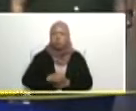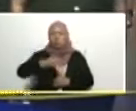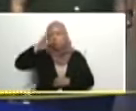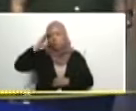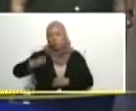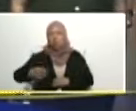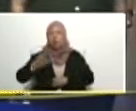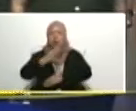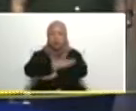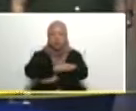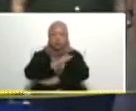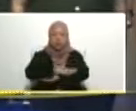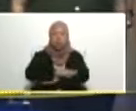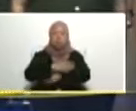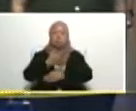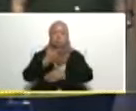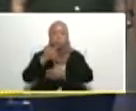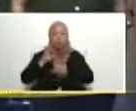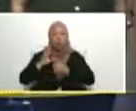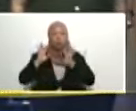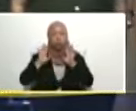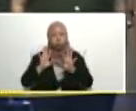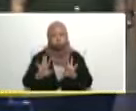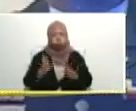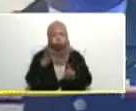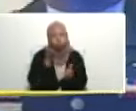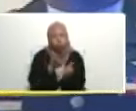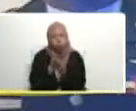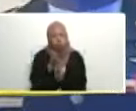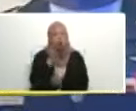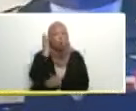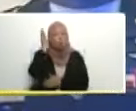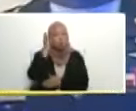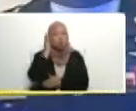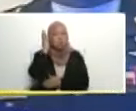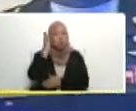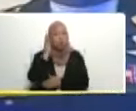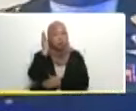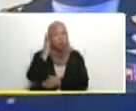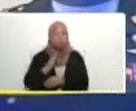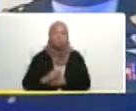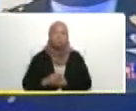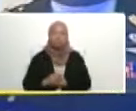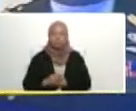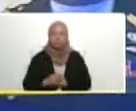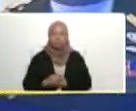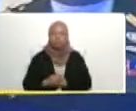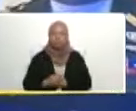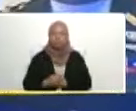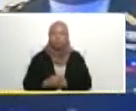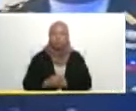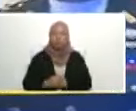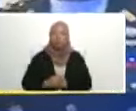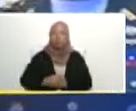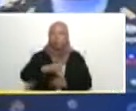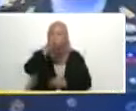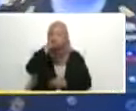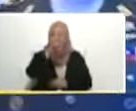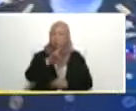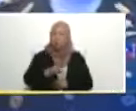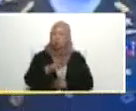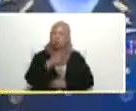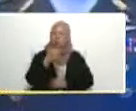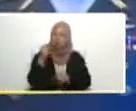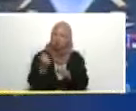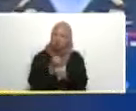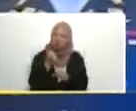Armada disciplinada, es una Fuerza Armada consciente y que juega todos los días su papel